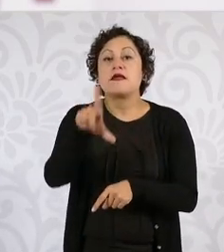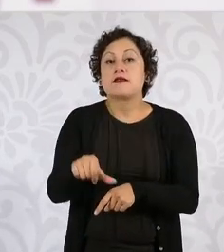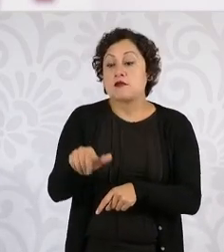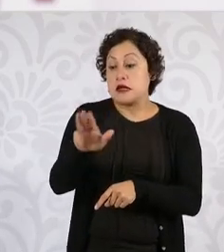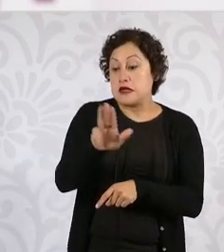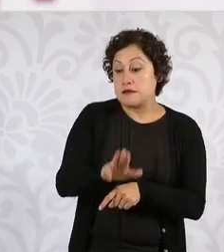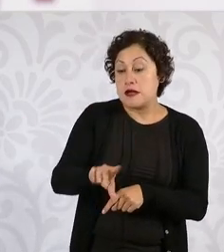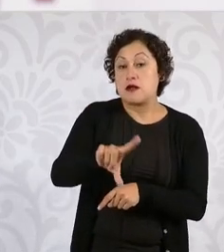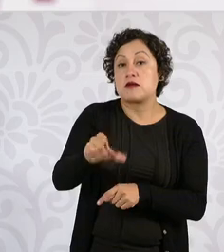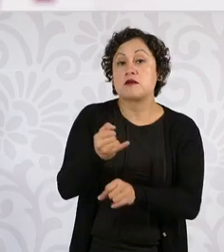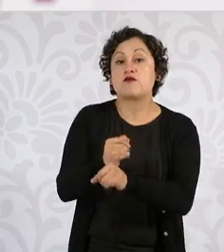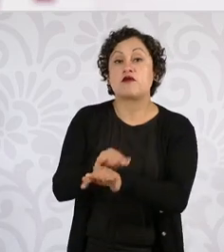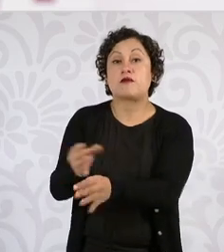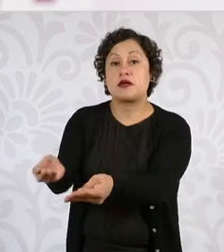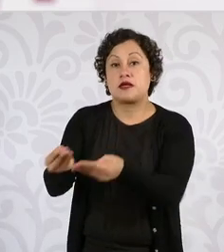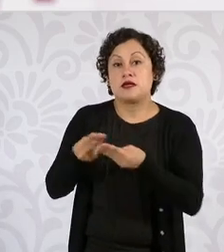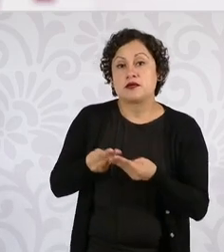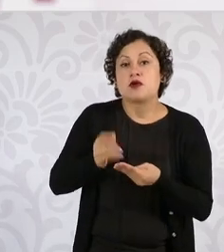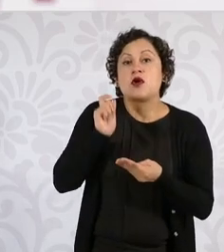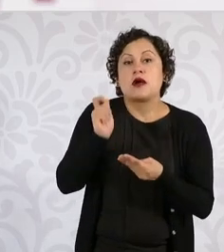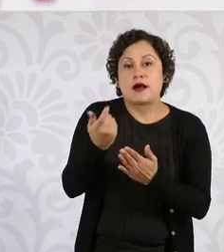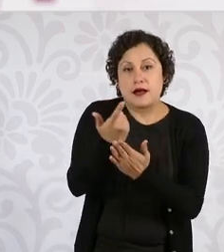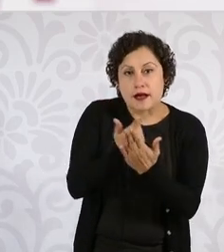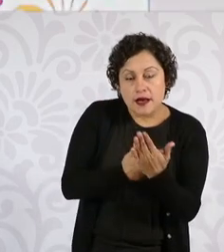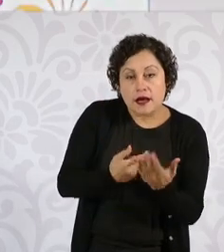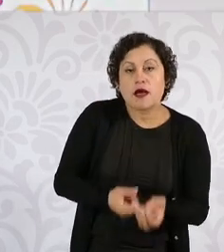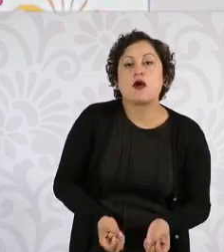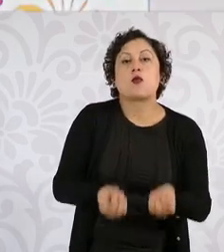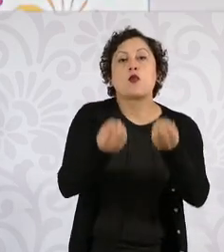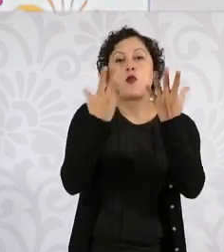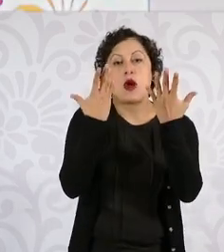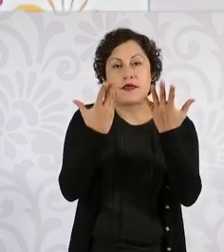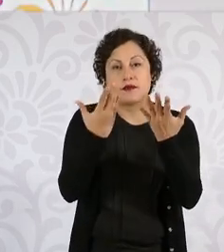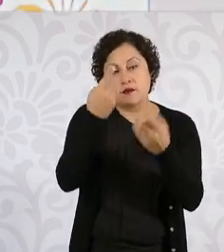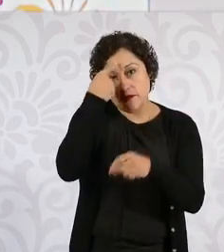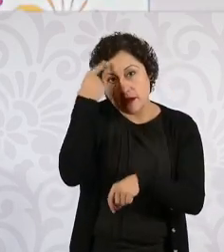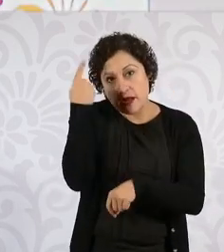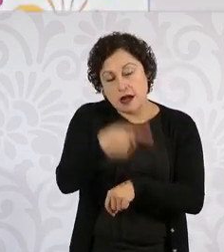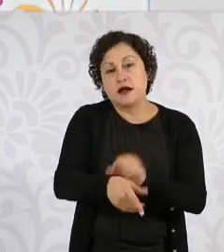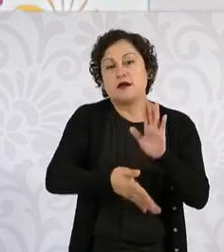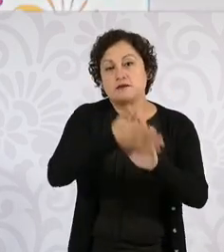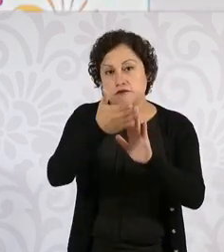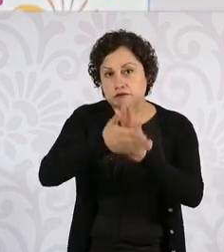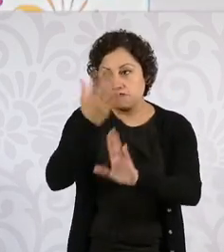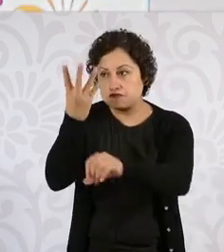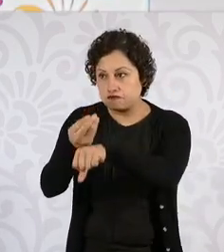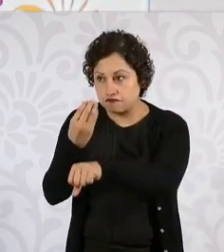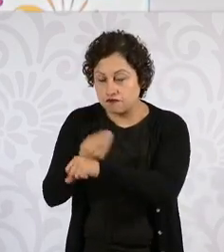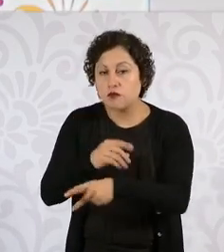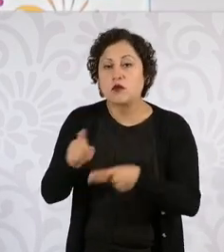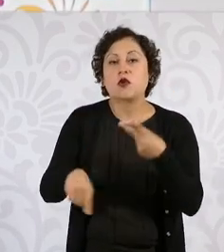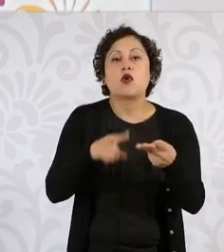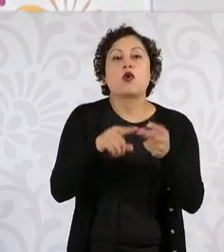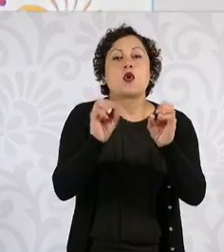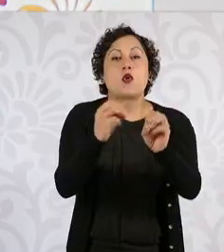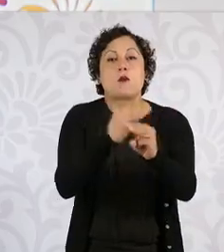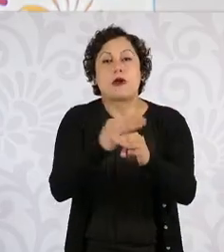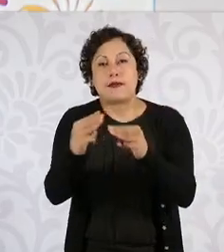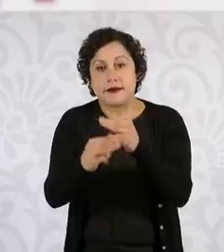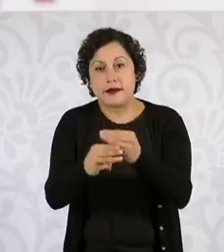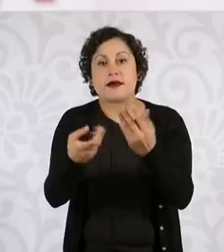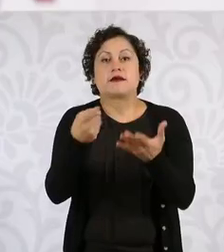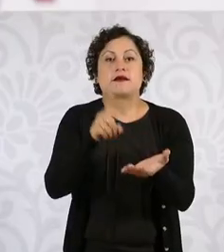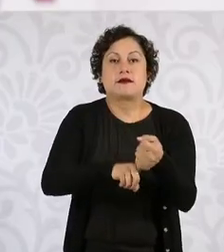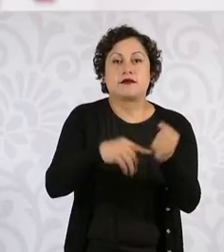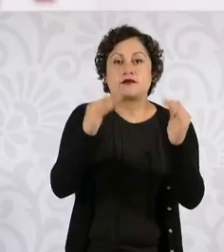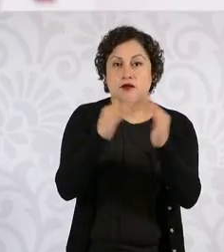vivienda en seres domésticos, o en algunos casos incluso estamos planteando la